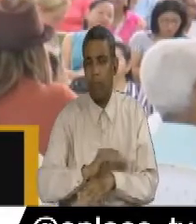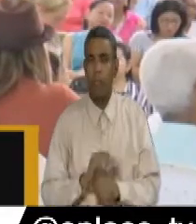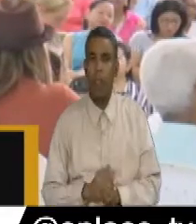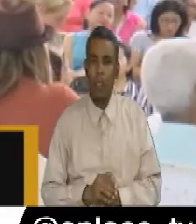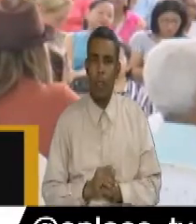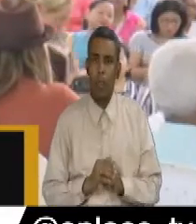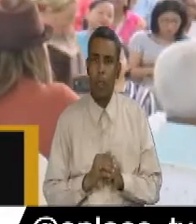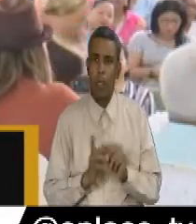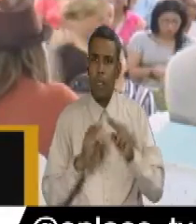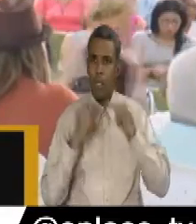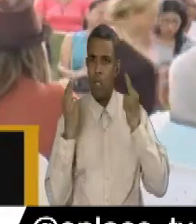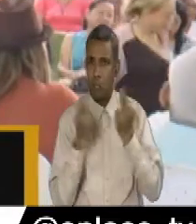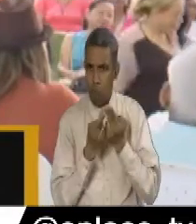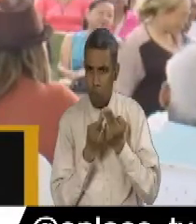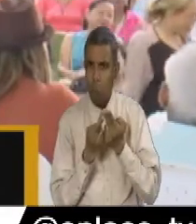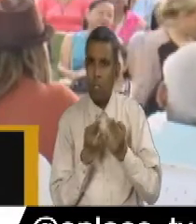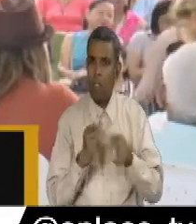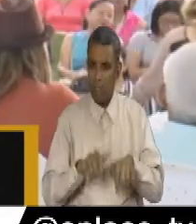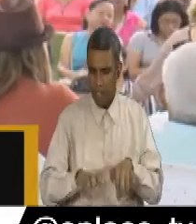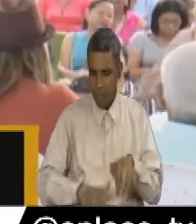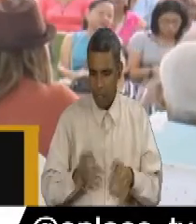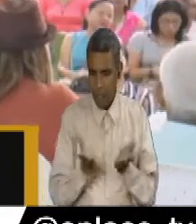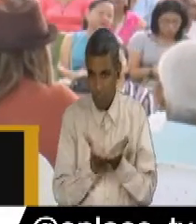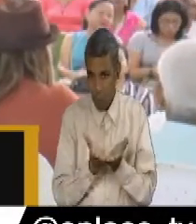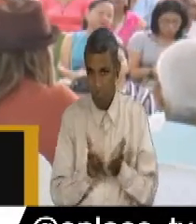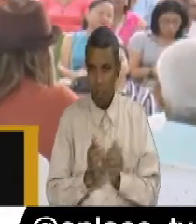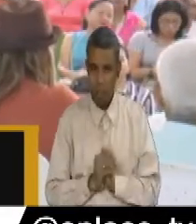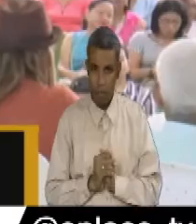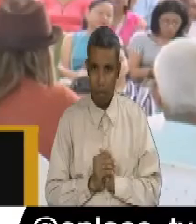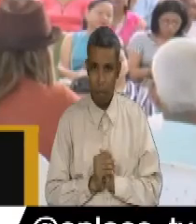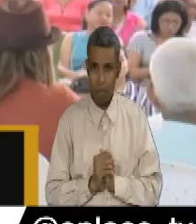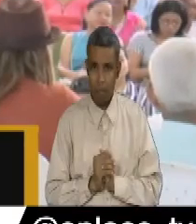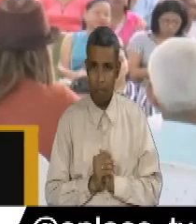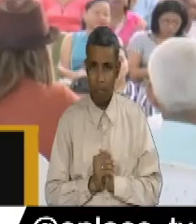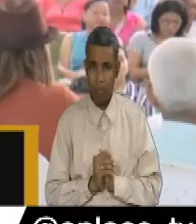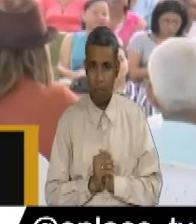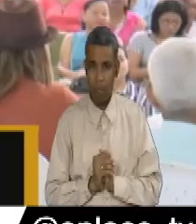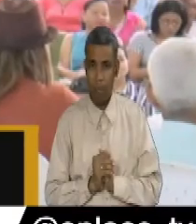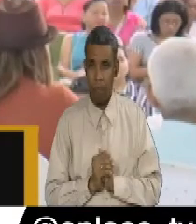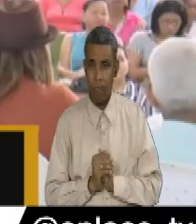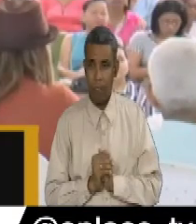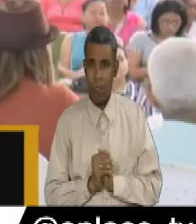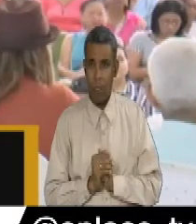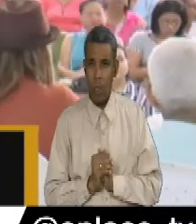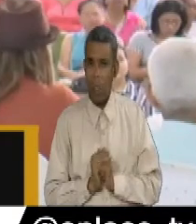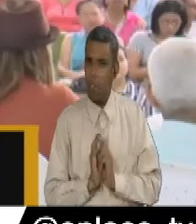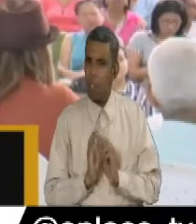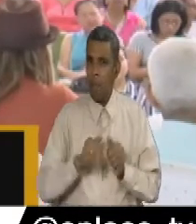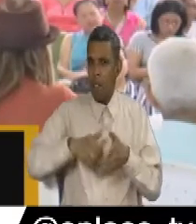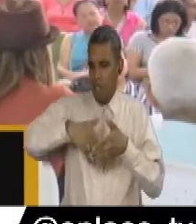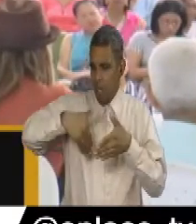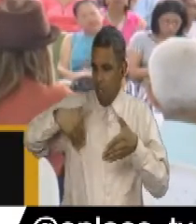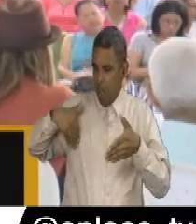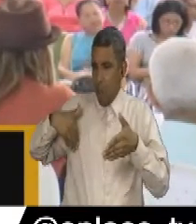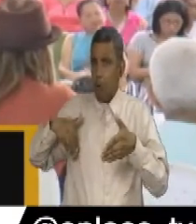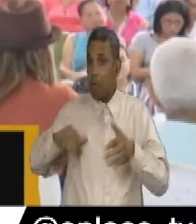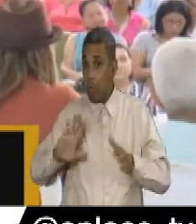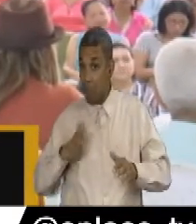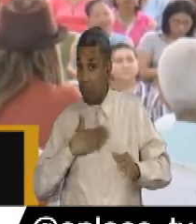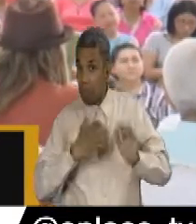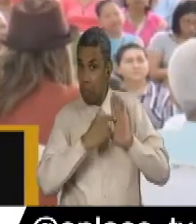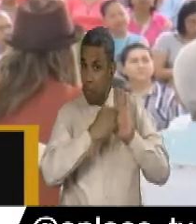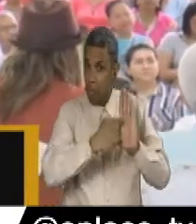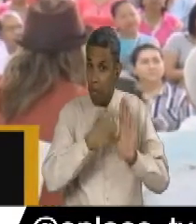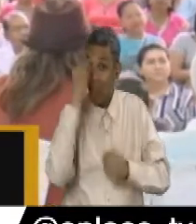Educación, le llevamos una propuesta para recuperar los días dejados de laborar. Siempre dijimos que nuestra